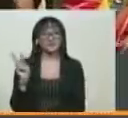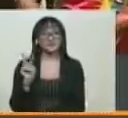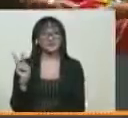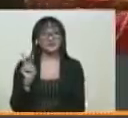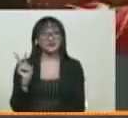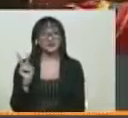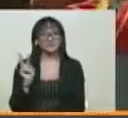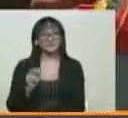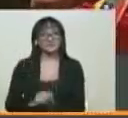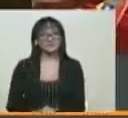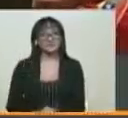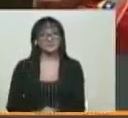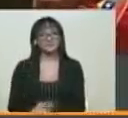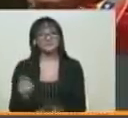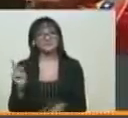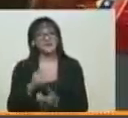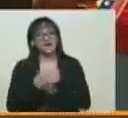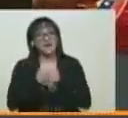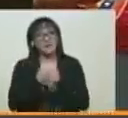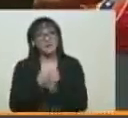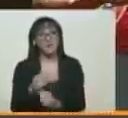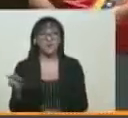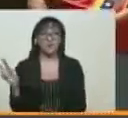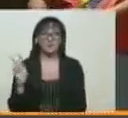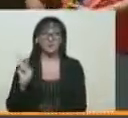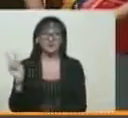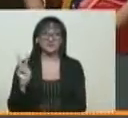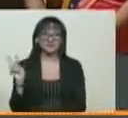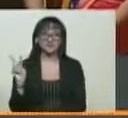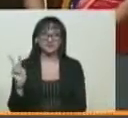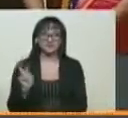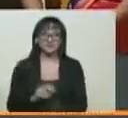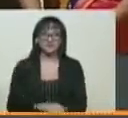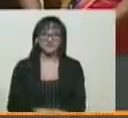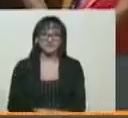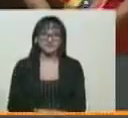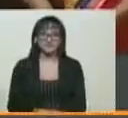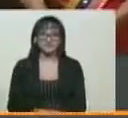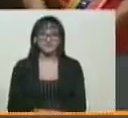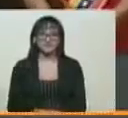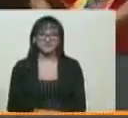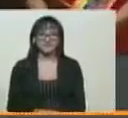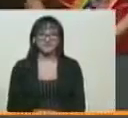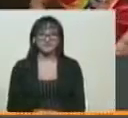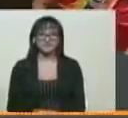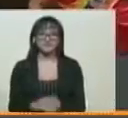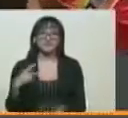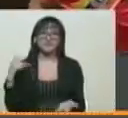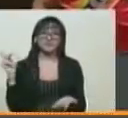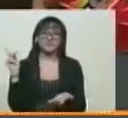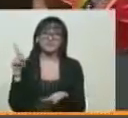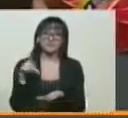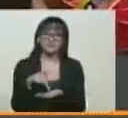de venir trayendo el amor de Venezuela. Pero cuando llegué y